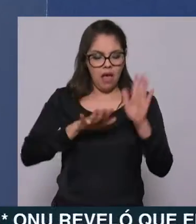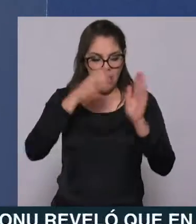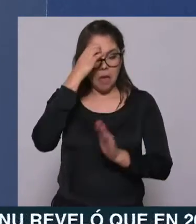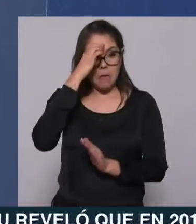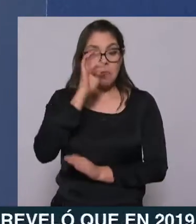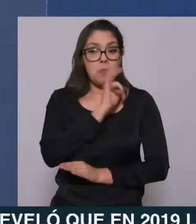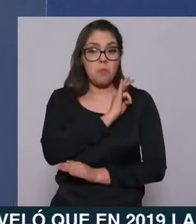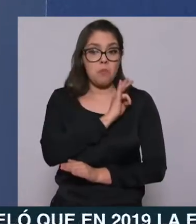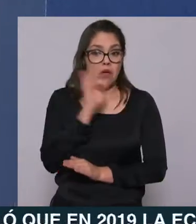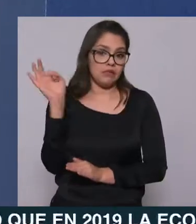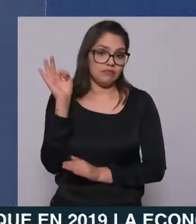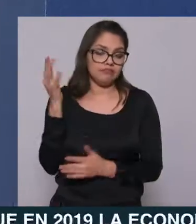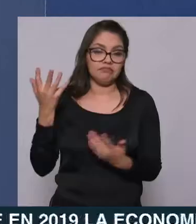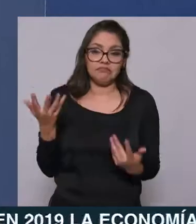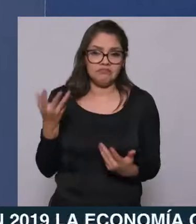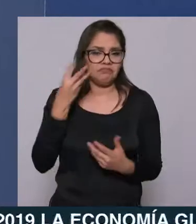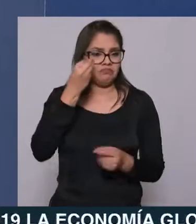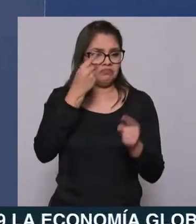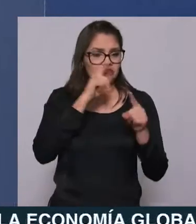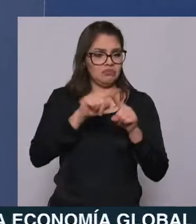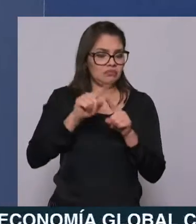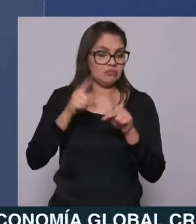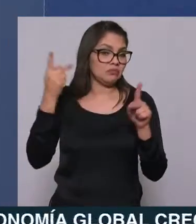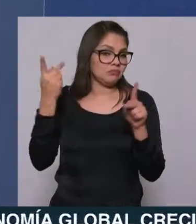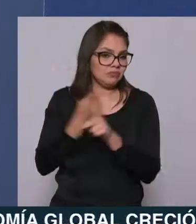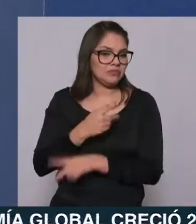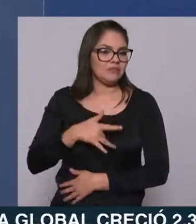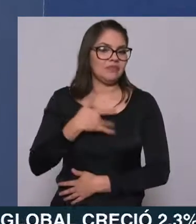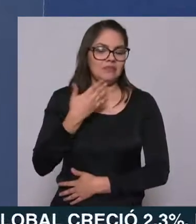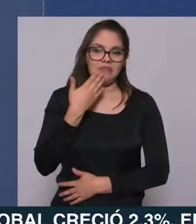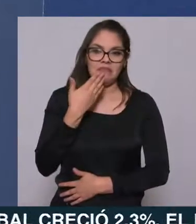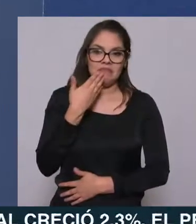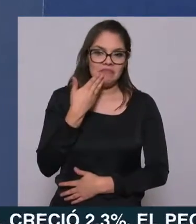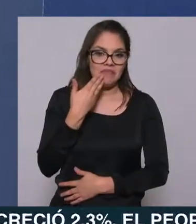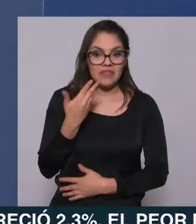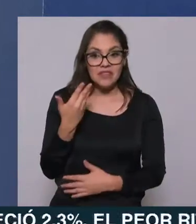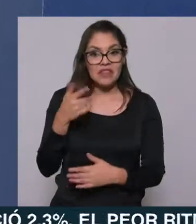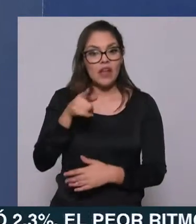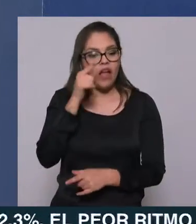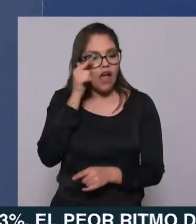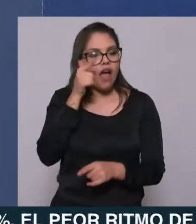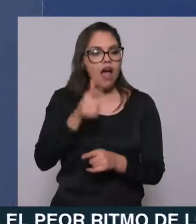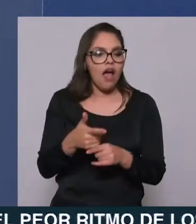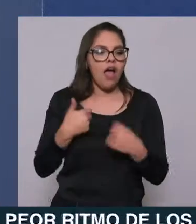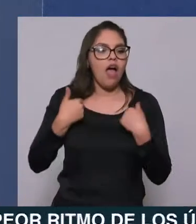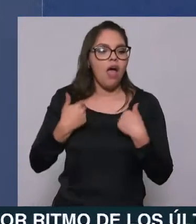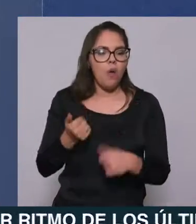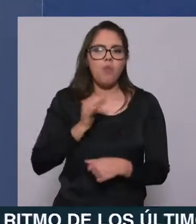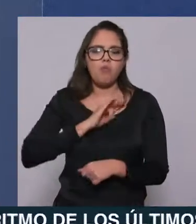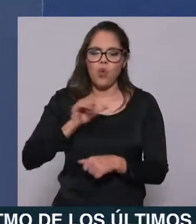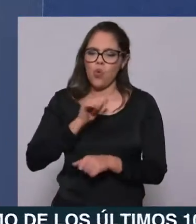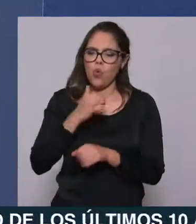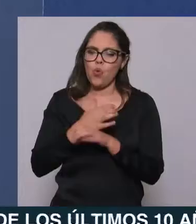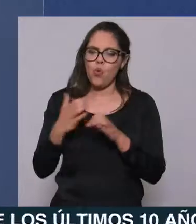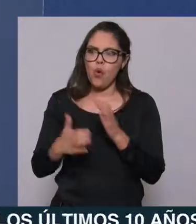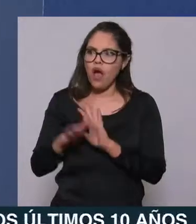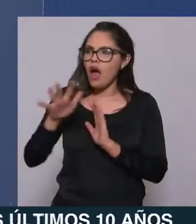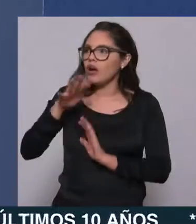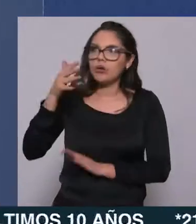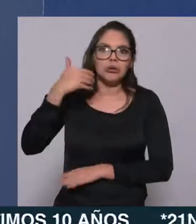te lleva a muchas situaciones satisfactorias contigo porque te das cuenta de que puedes hacer cosas que no